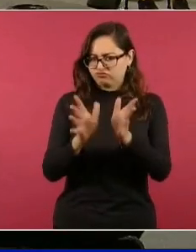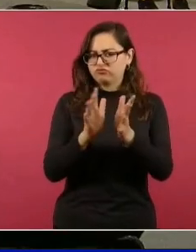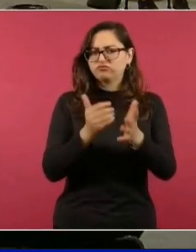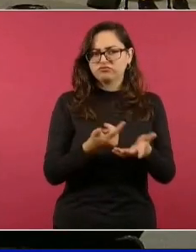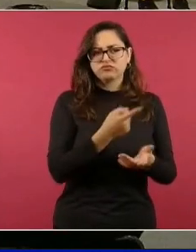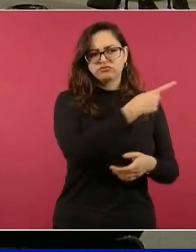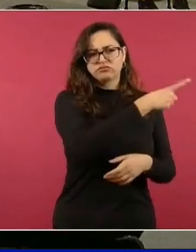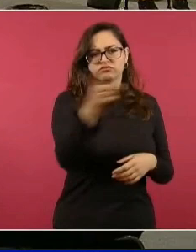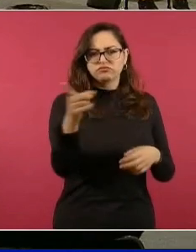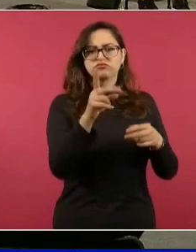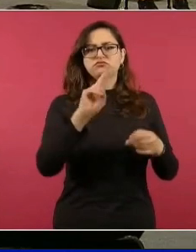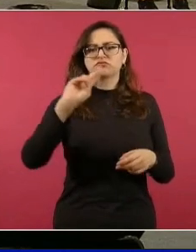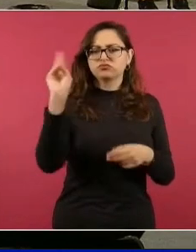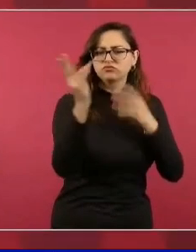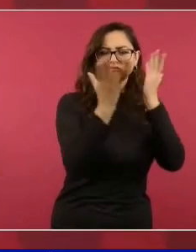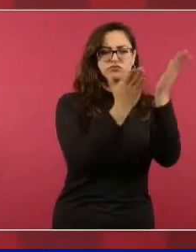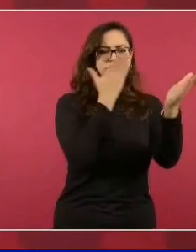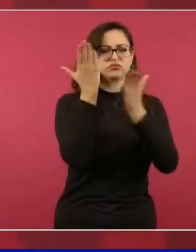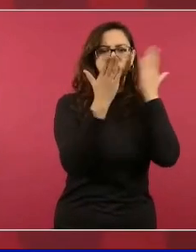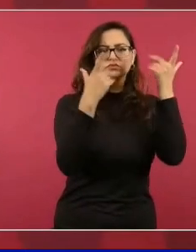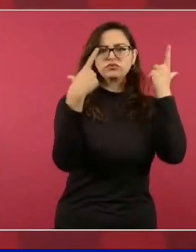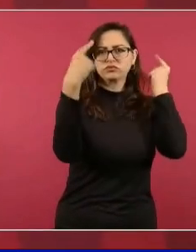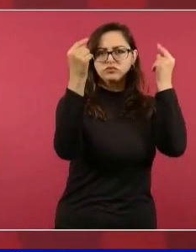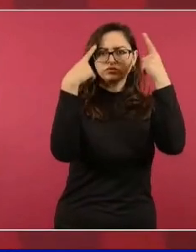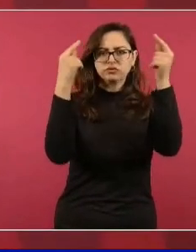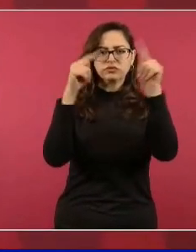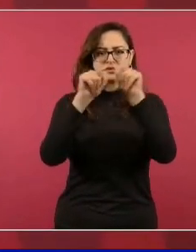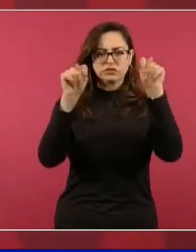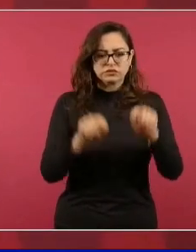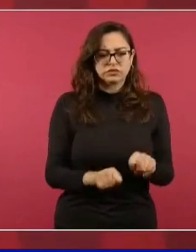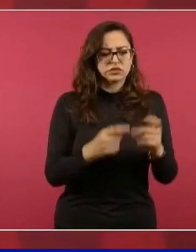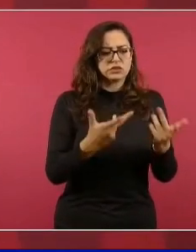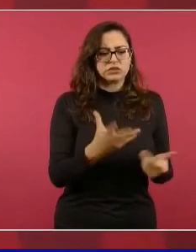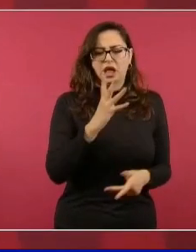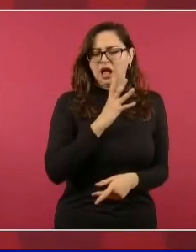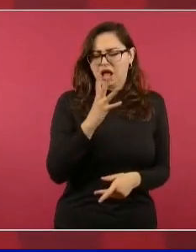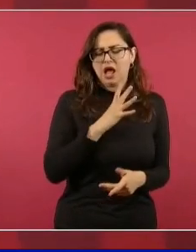en lo general. El programa Jóvenes